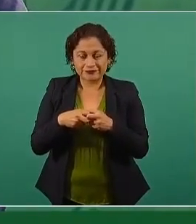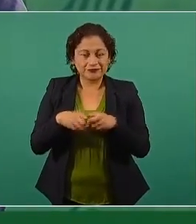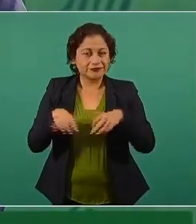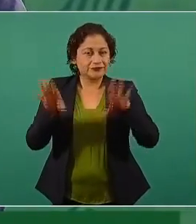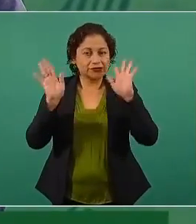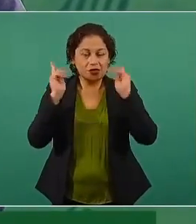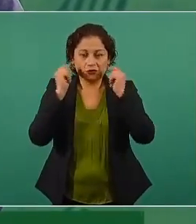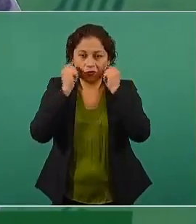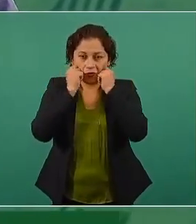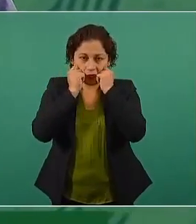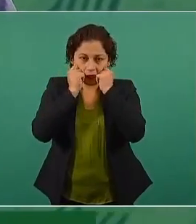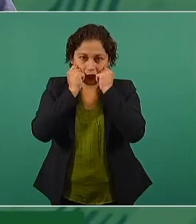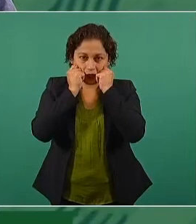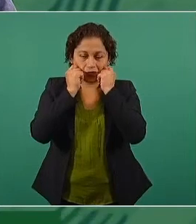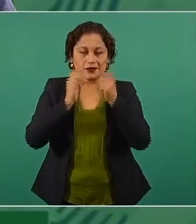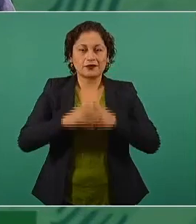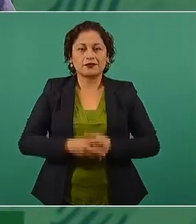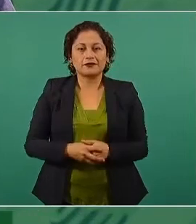estén